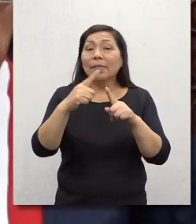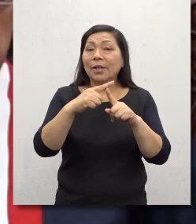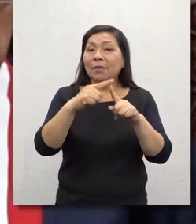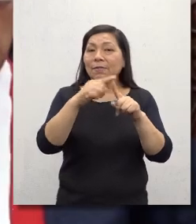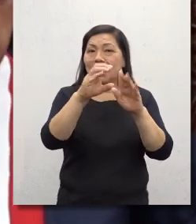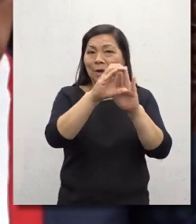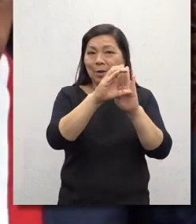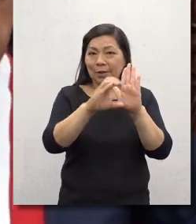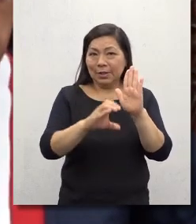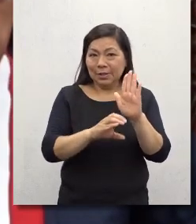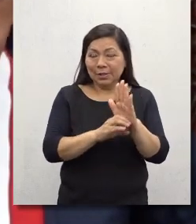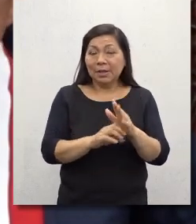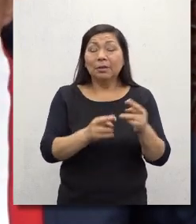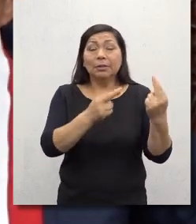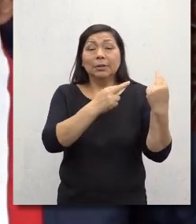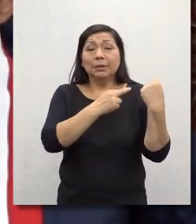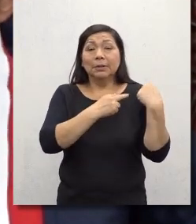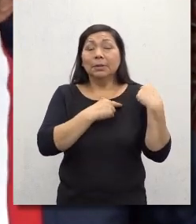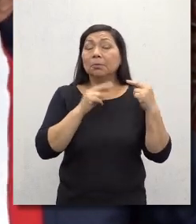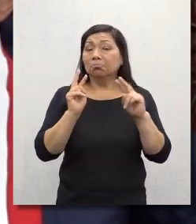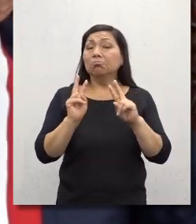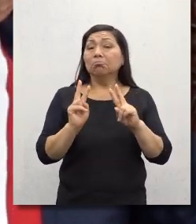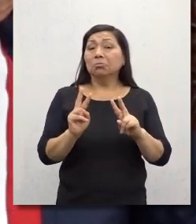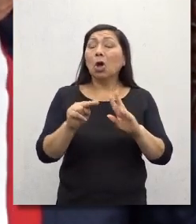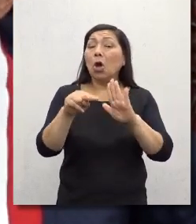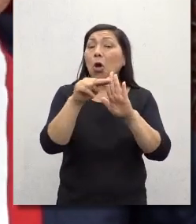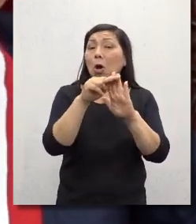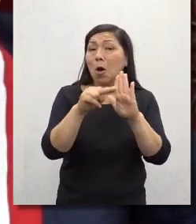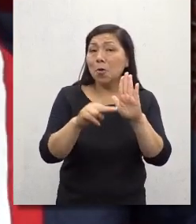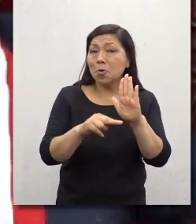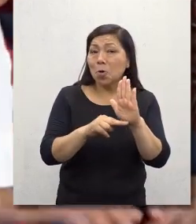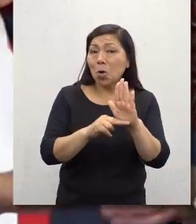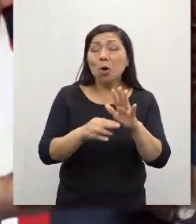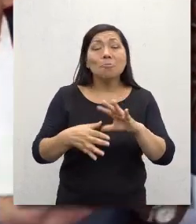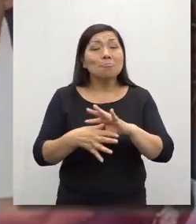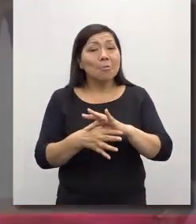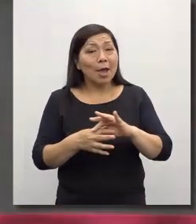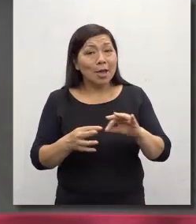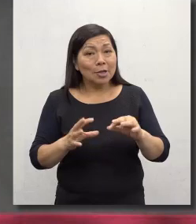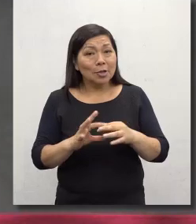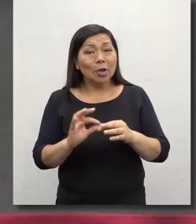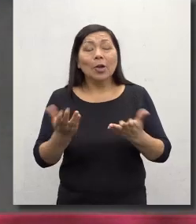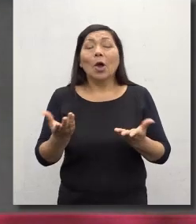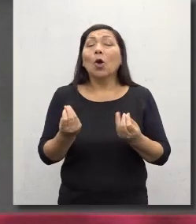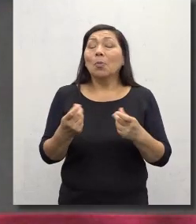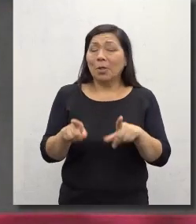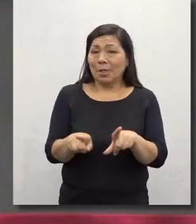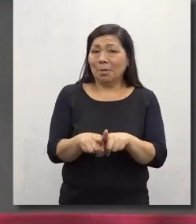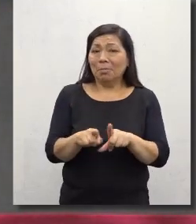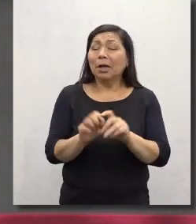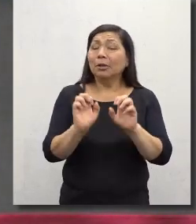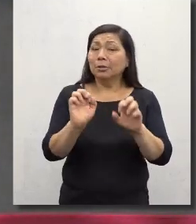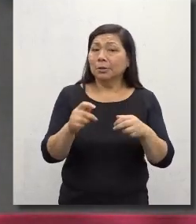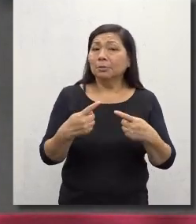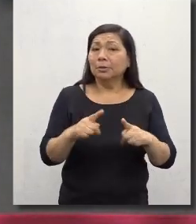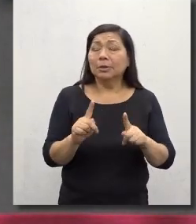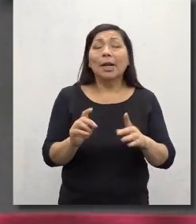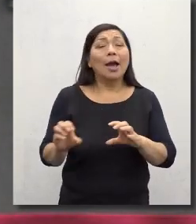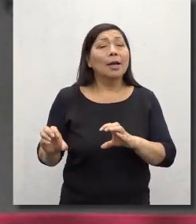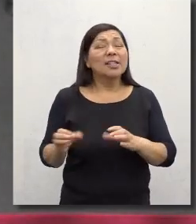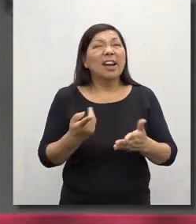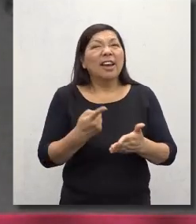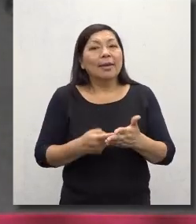Tribunal Constitucional, asumiendo perspectivas normativas, históricas y sociológicas que nos permitan